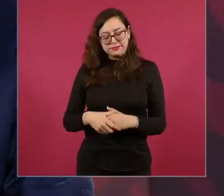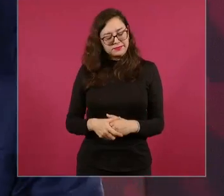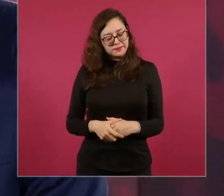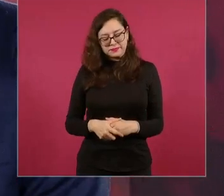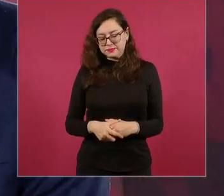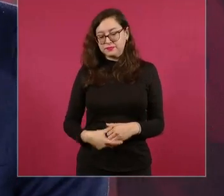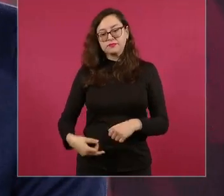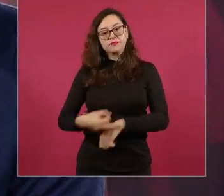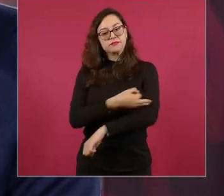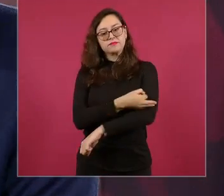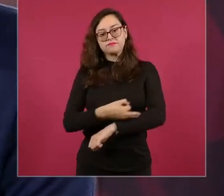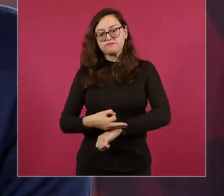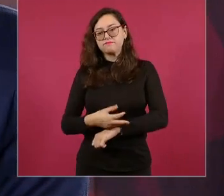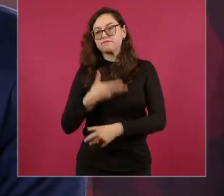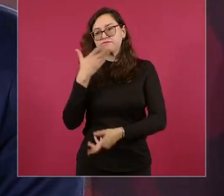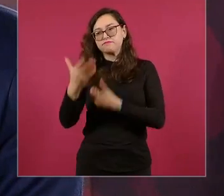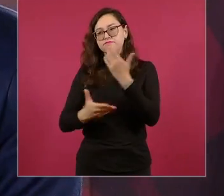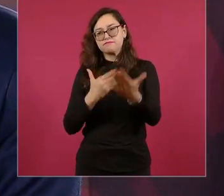nuestras condolencias